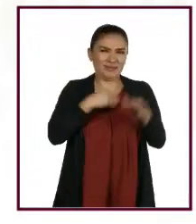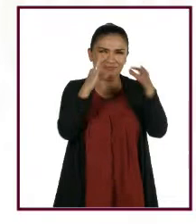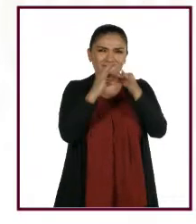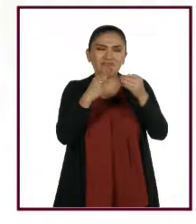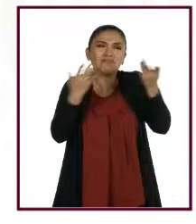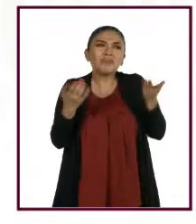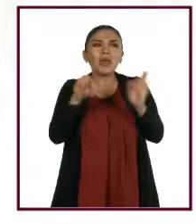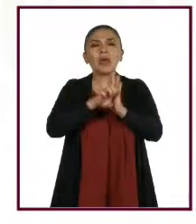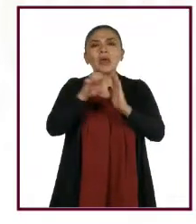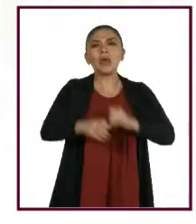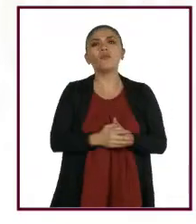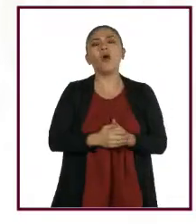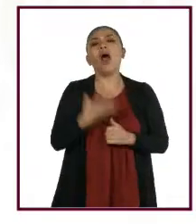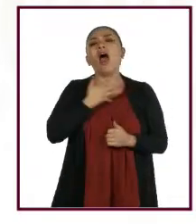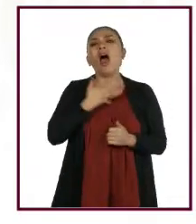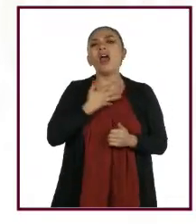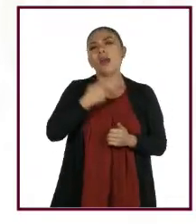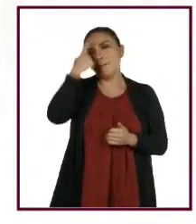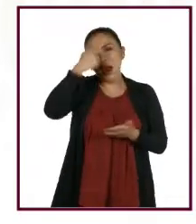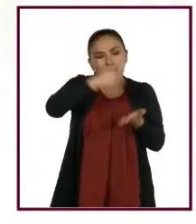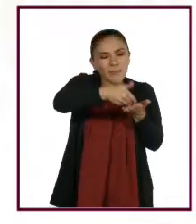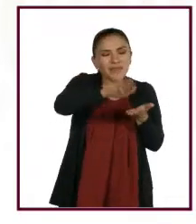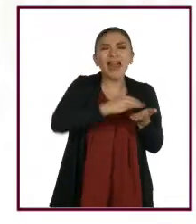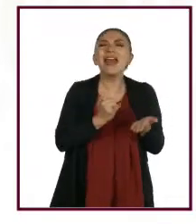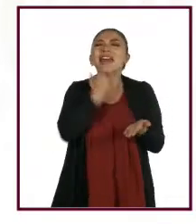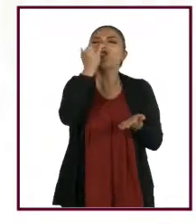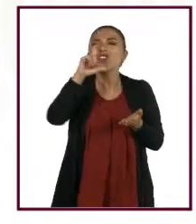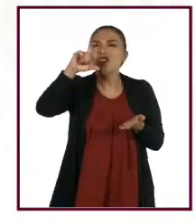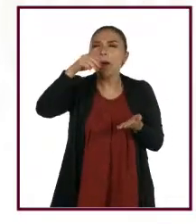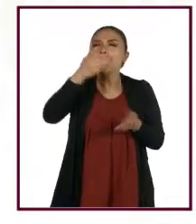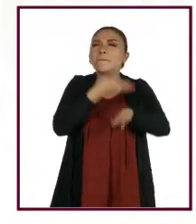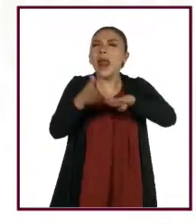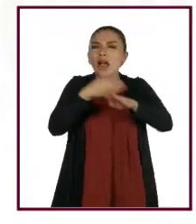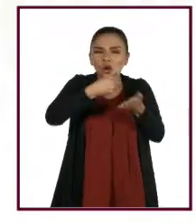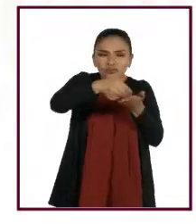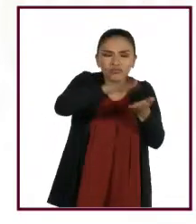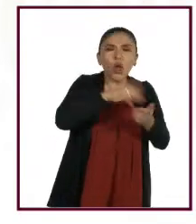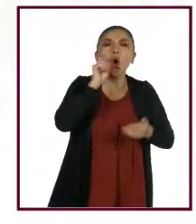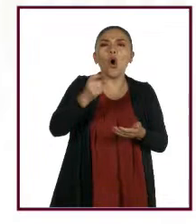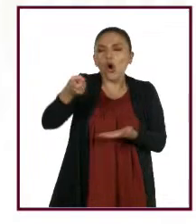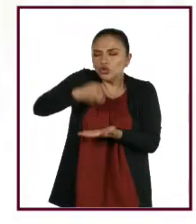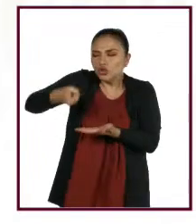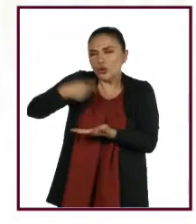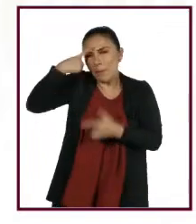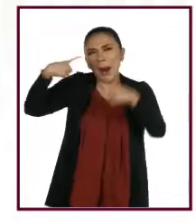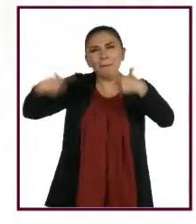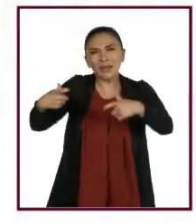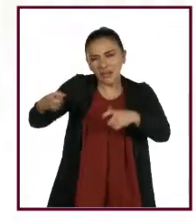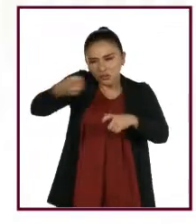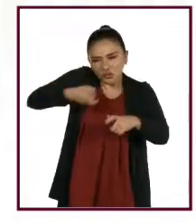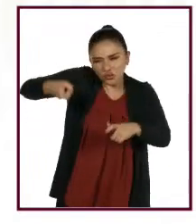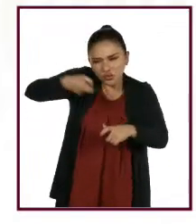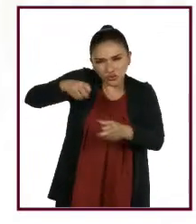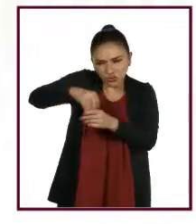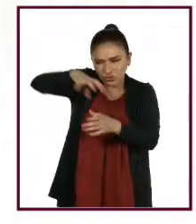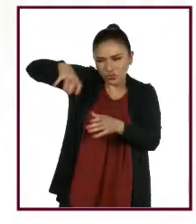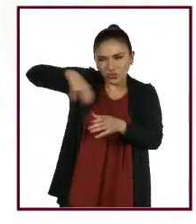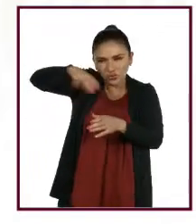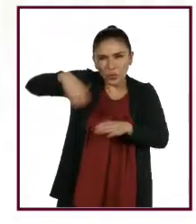situaciones relacionadas con correctores, con crema batida, contenedores de este